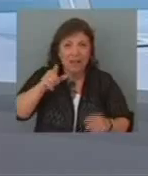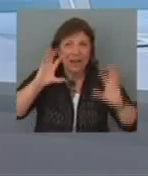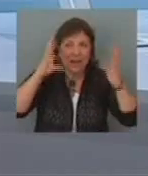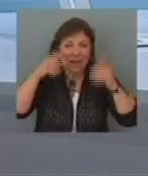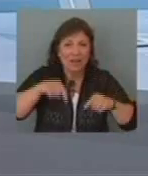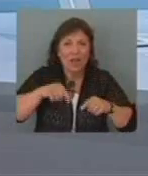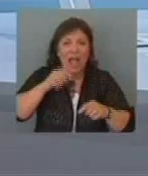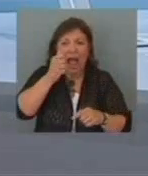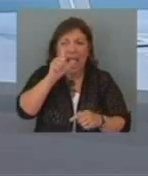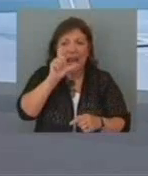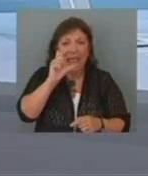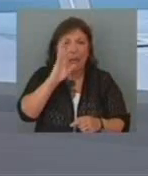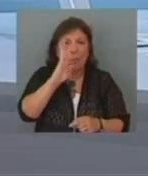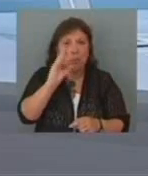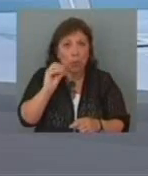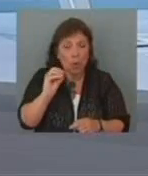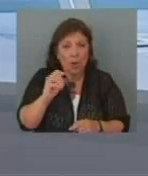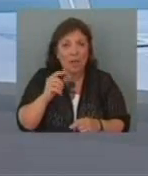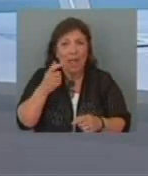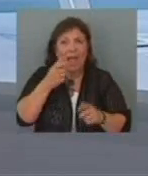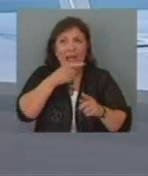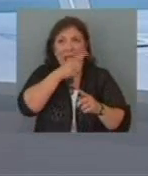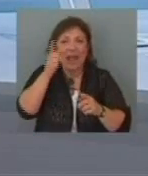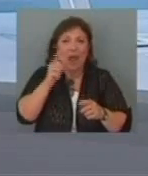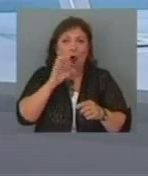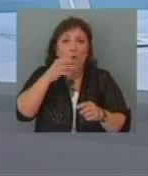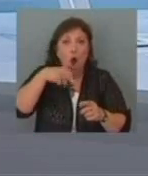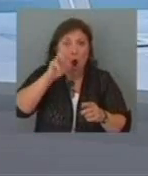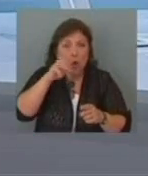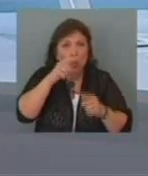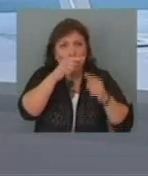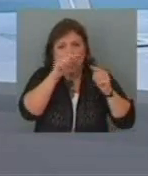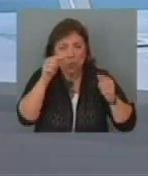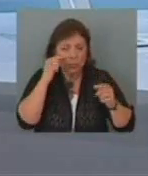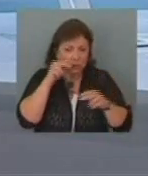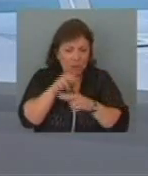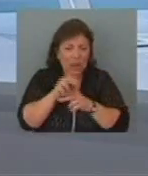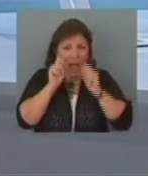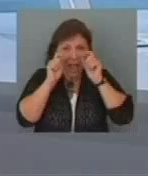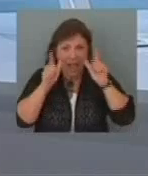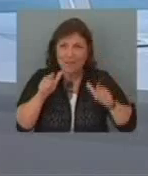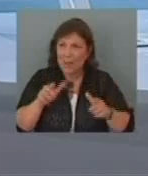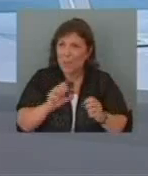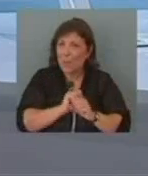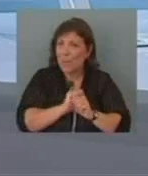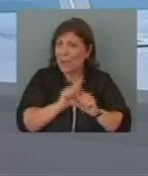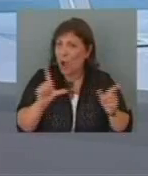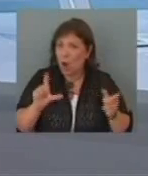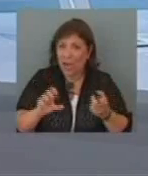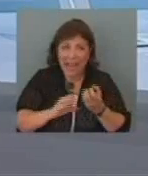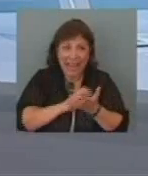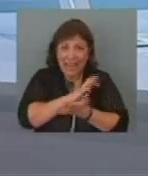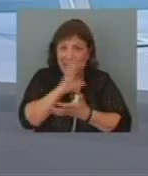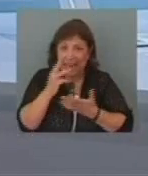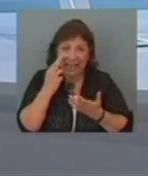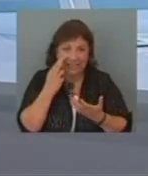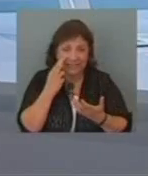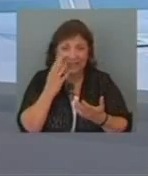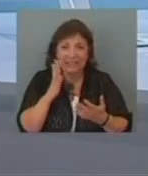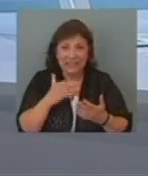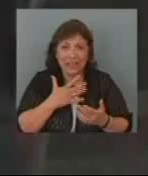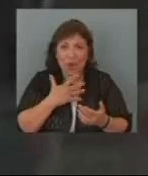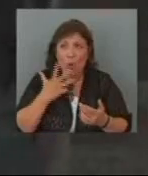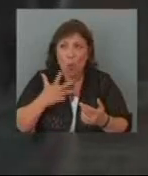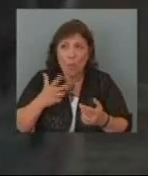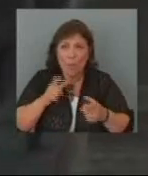de Alepo, al tiempo que agencias de Naciones Unidas advierten sobre la peor crisis humanitaria en décadas.